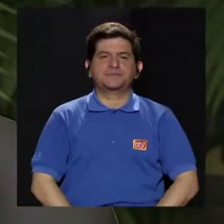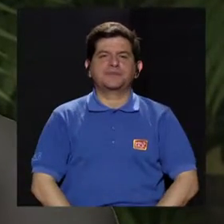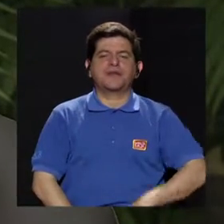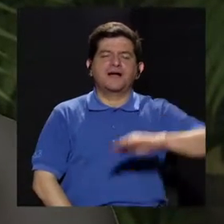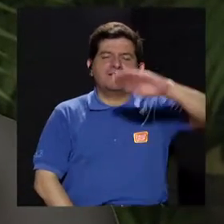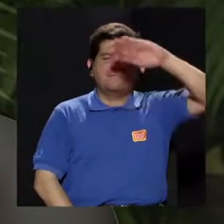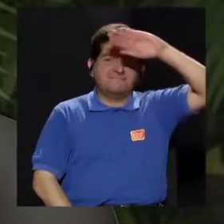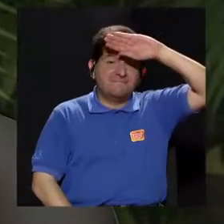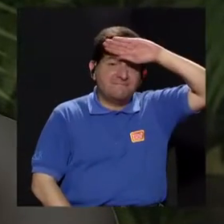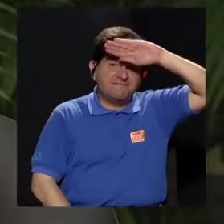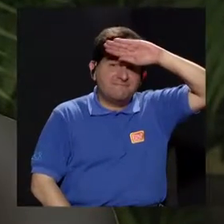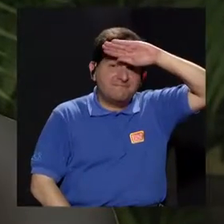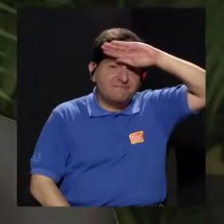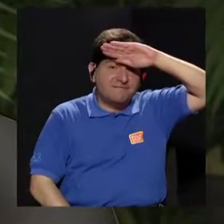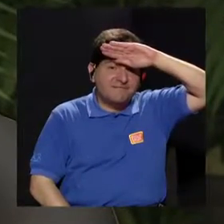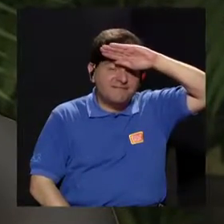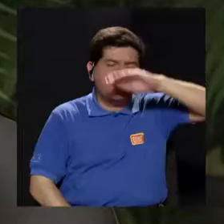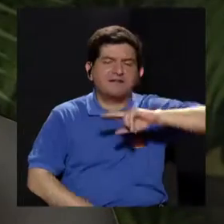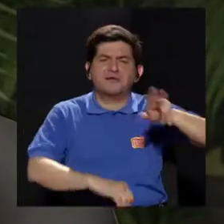La fiebre,